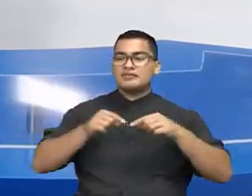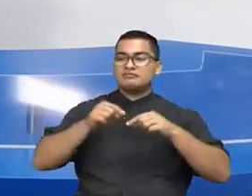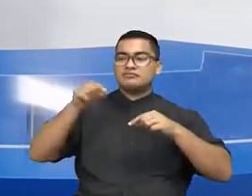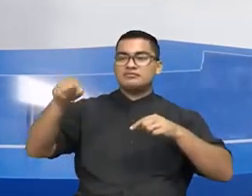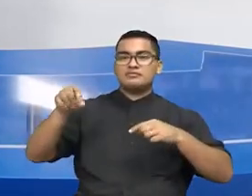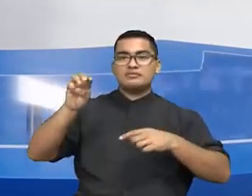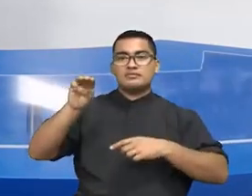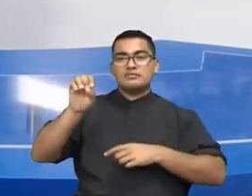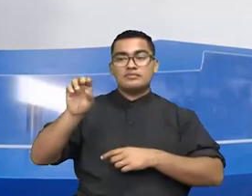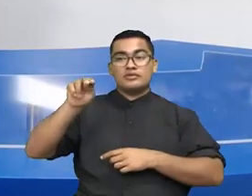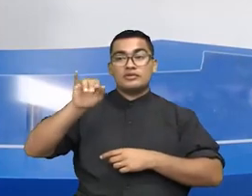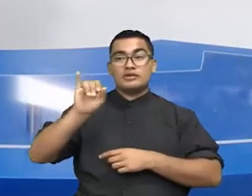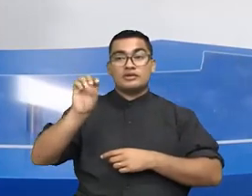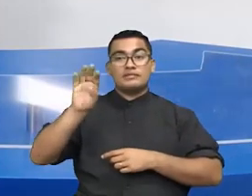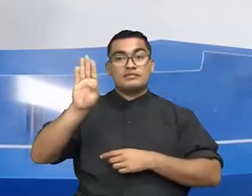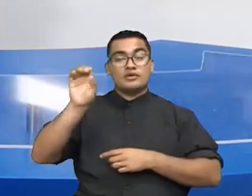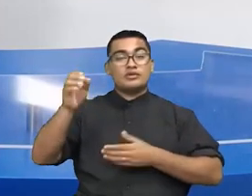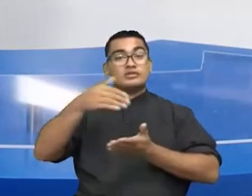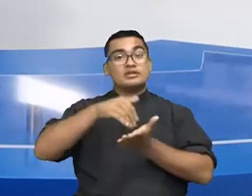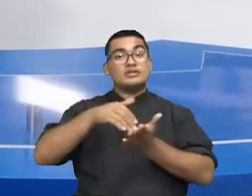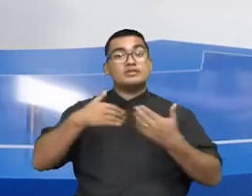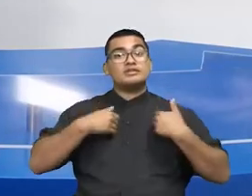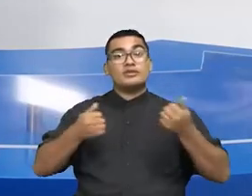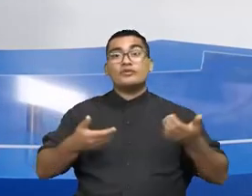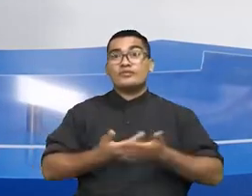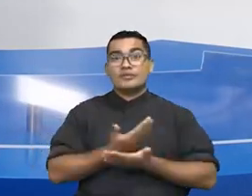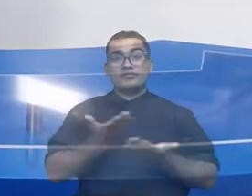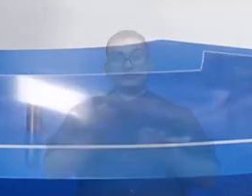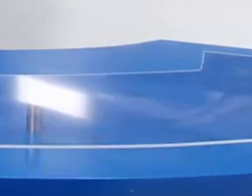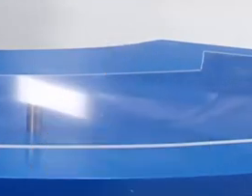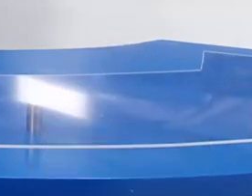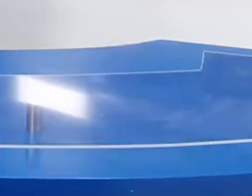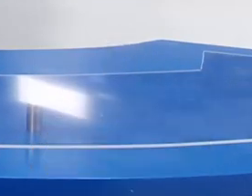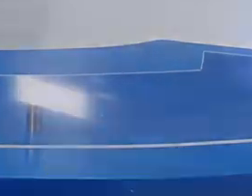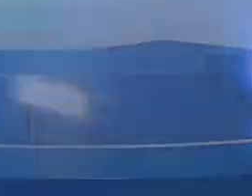construyendo un nuevo centro de salud. Veamos el reporte a continuación.